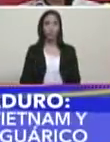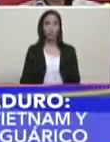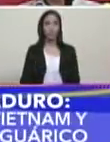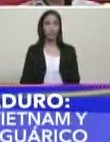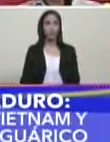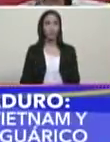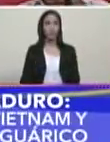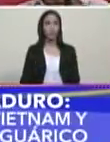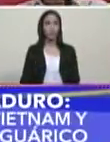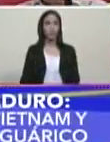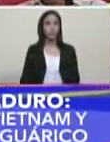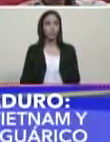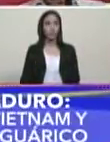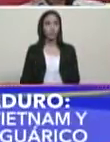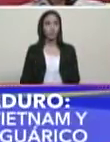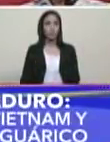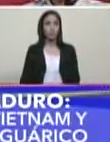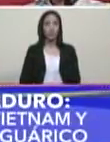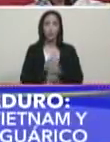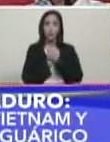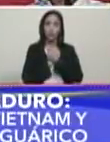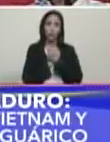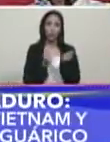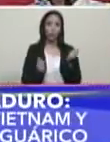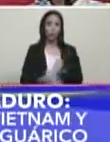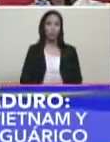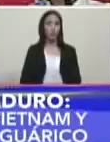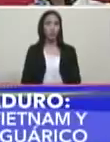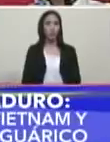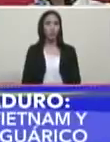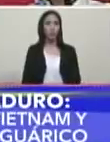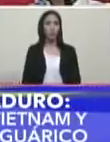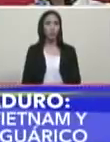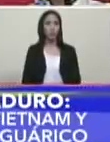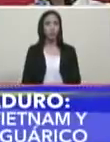Conocimiento, capacidad, amor, dignidad,